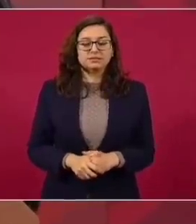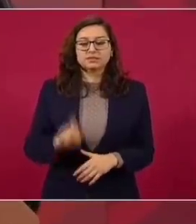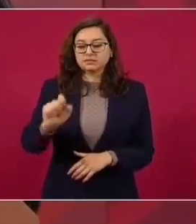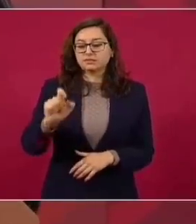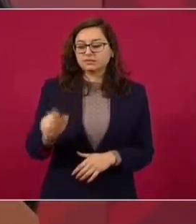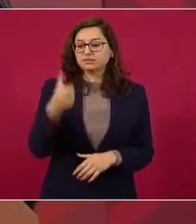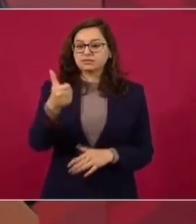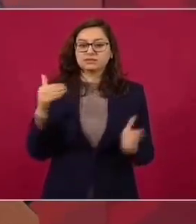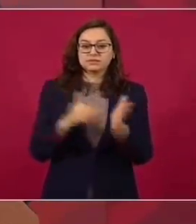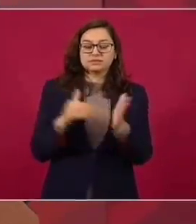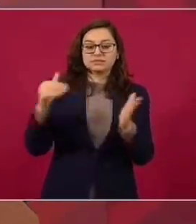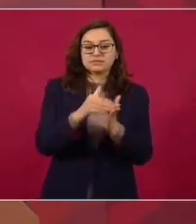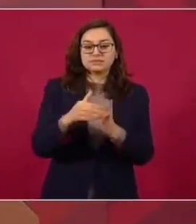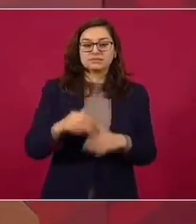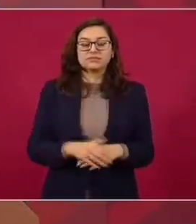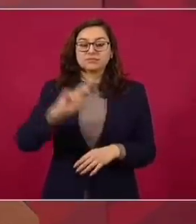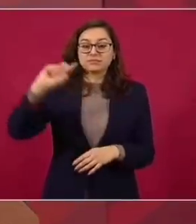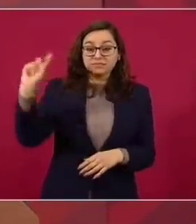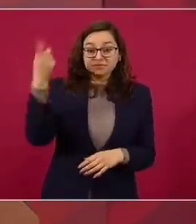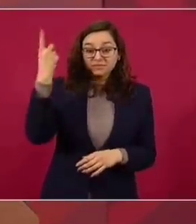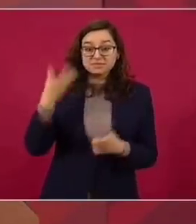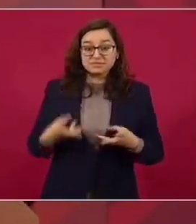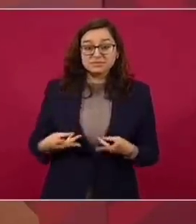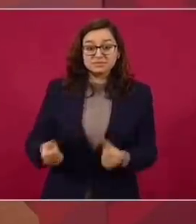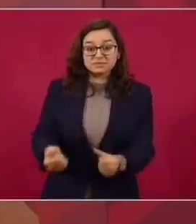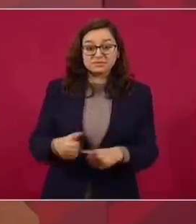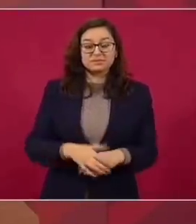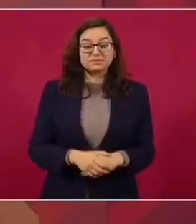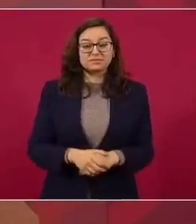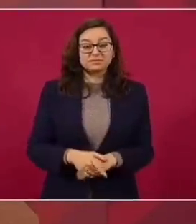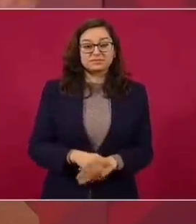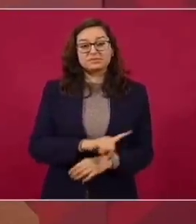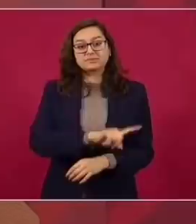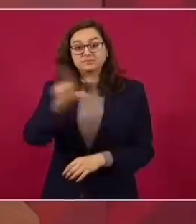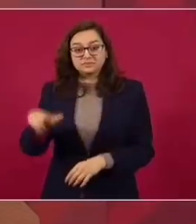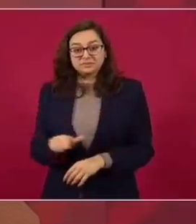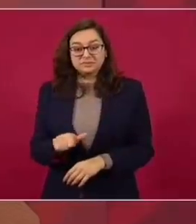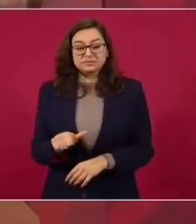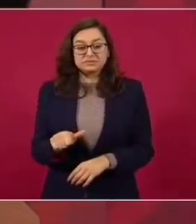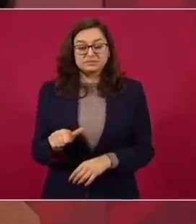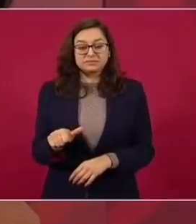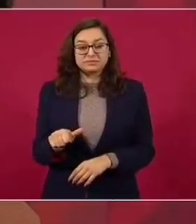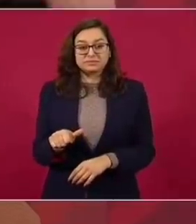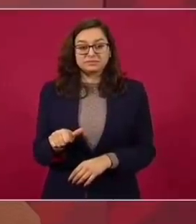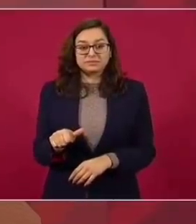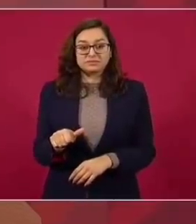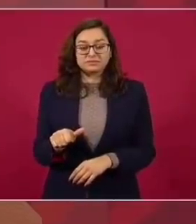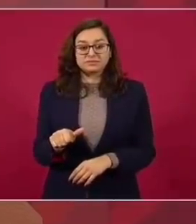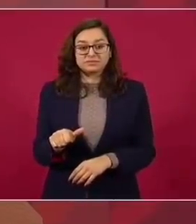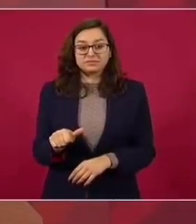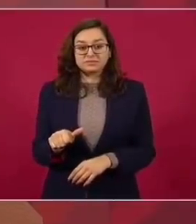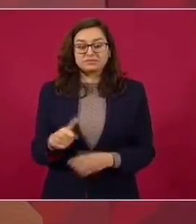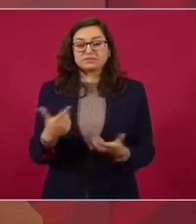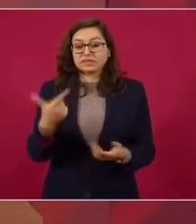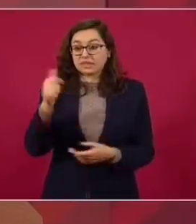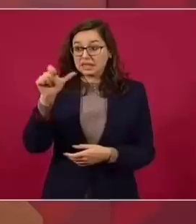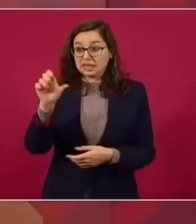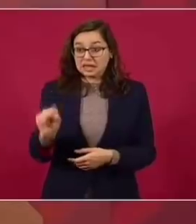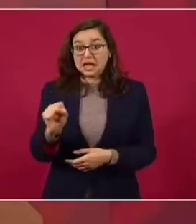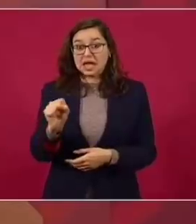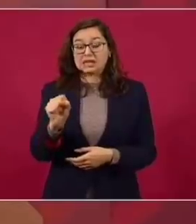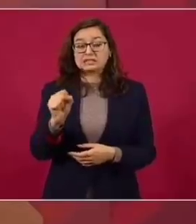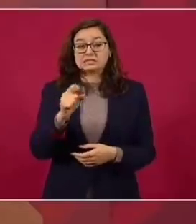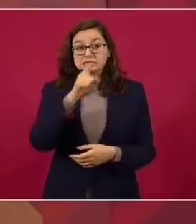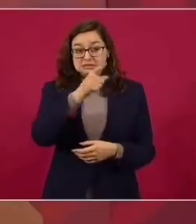26 mil millones de dólares. Luego, como baja el precio del gas en